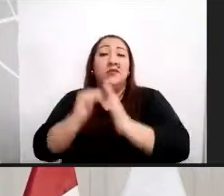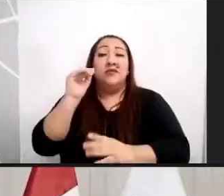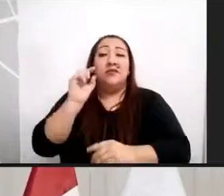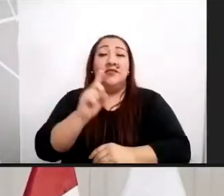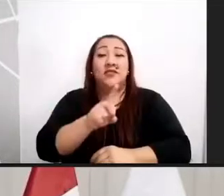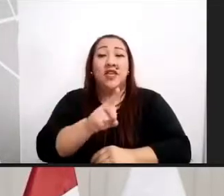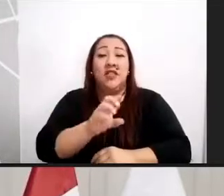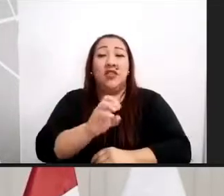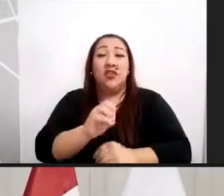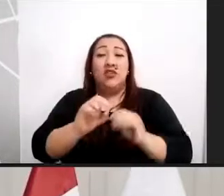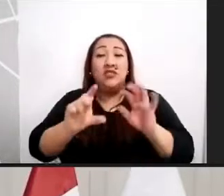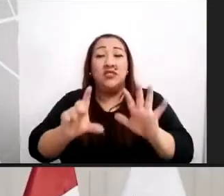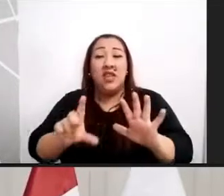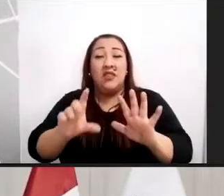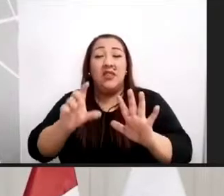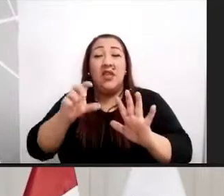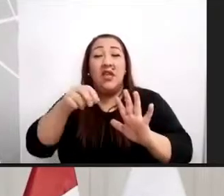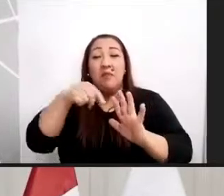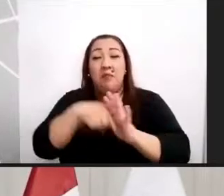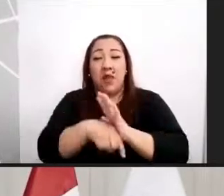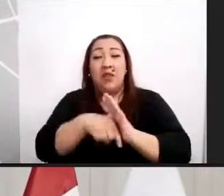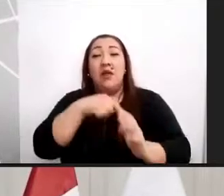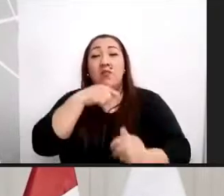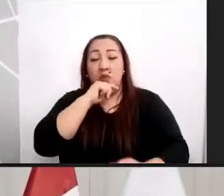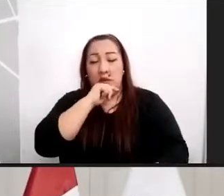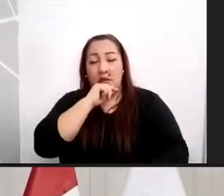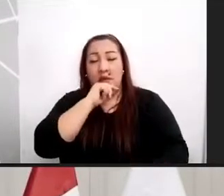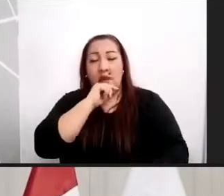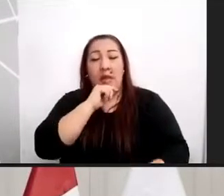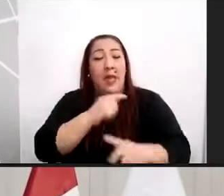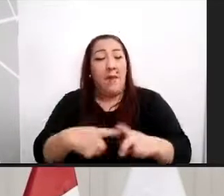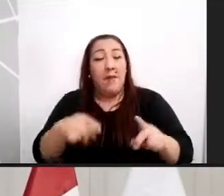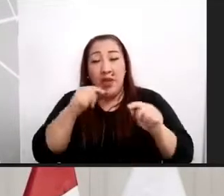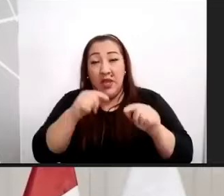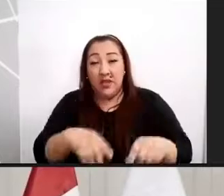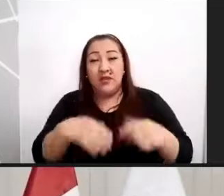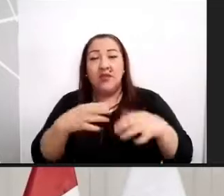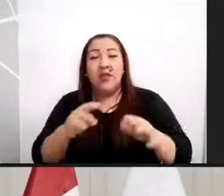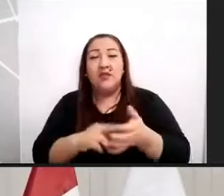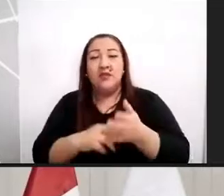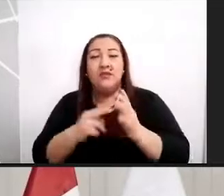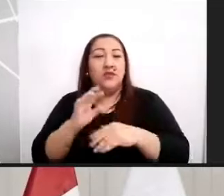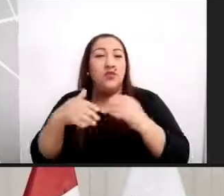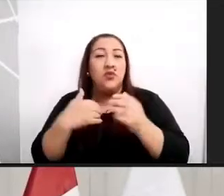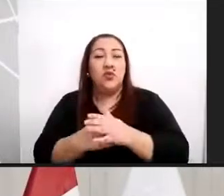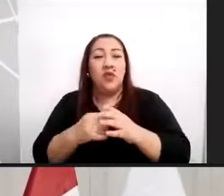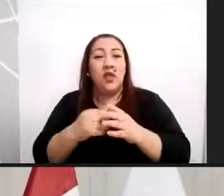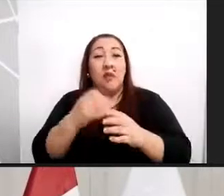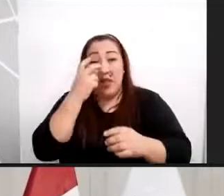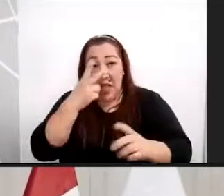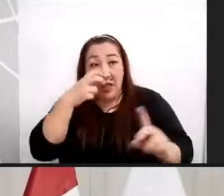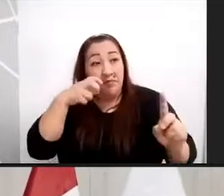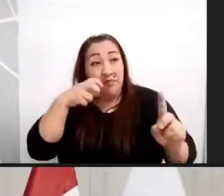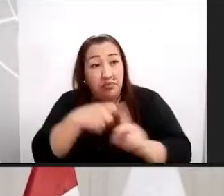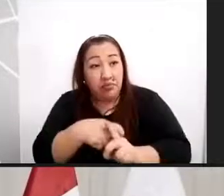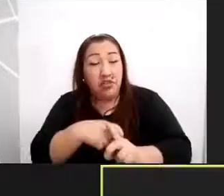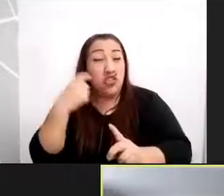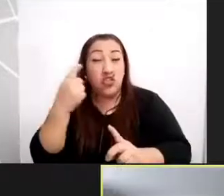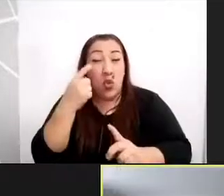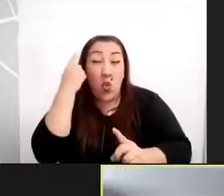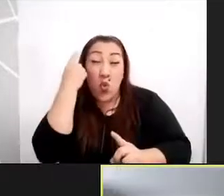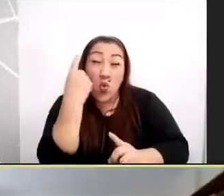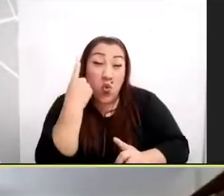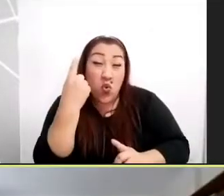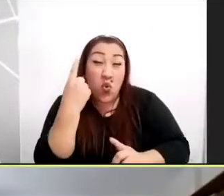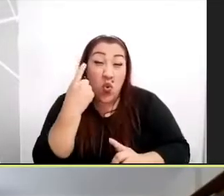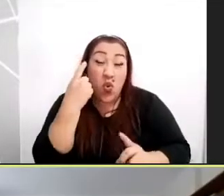107 feminicidios. Y aunque la mayoría de esos crímenes se cometieron en flagrancia, solo uno de ellos,